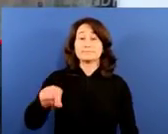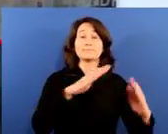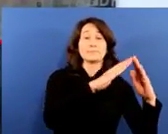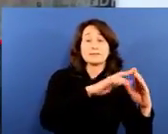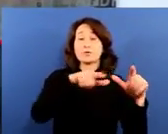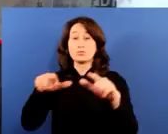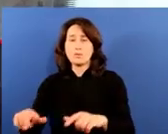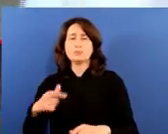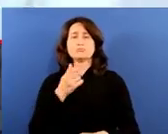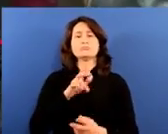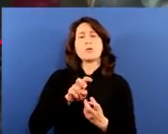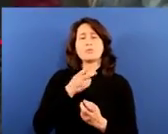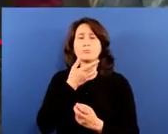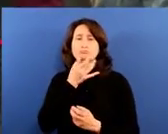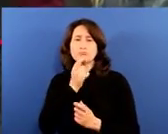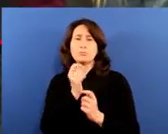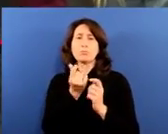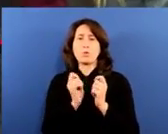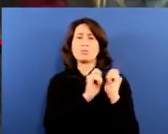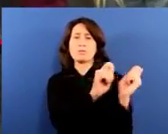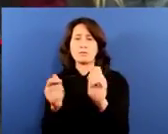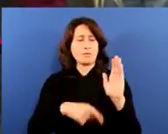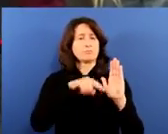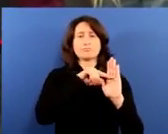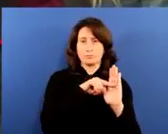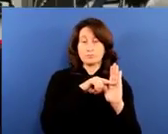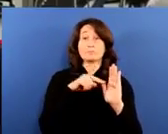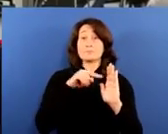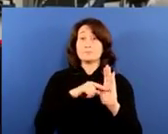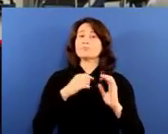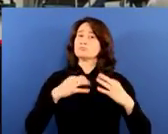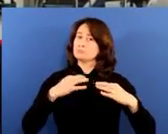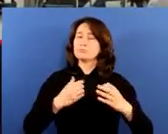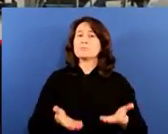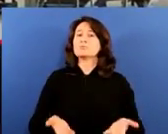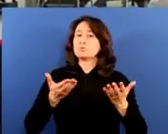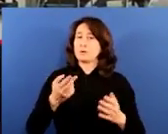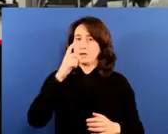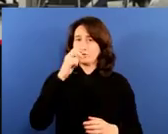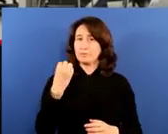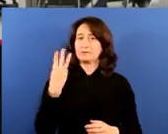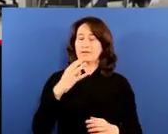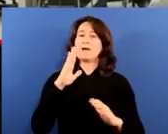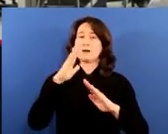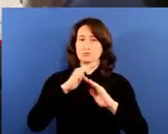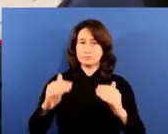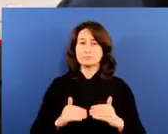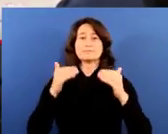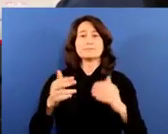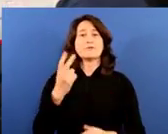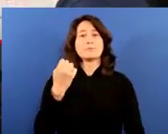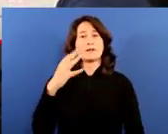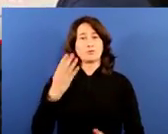la Asociación Vizcaína del Acordeón. Además, el Consejo de Gobierno ha aprobado modificar la normativa para acceder al Instituto Nacional